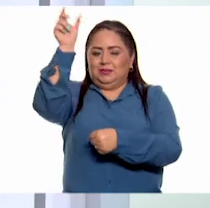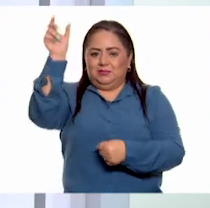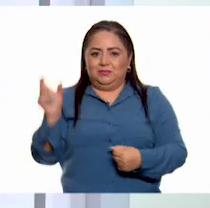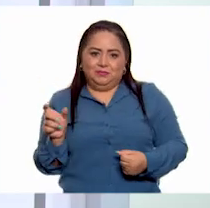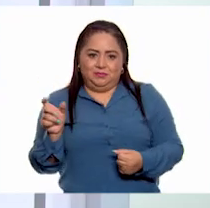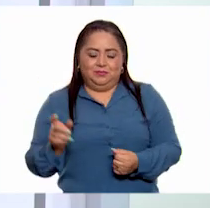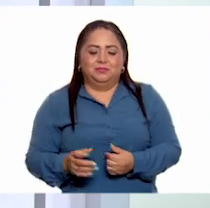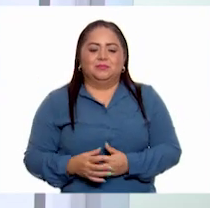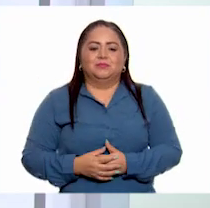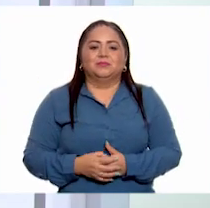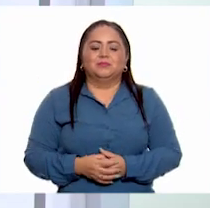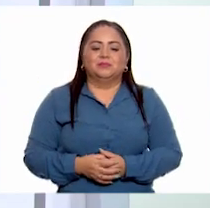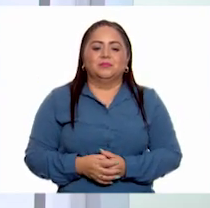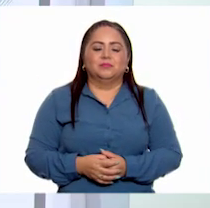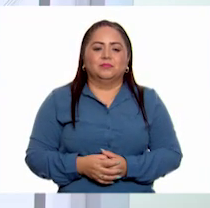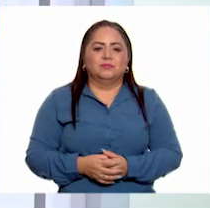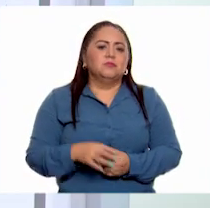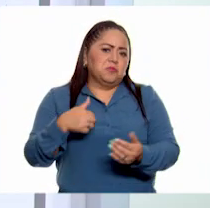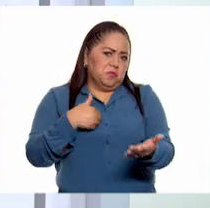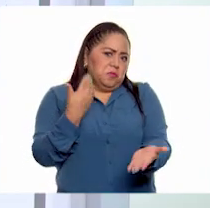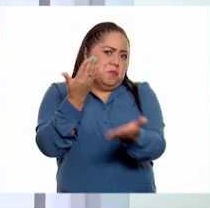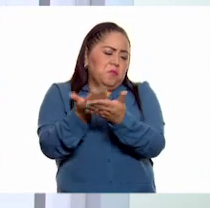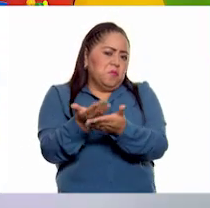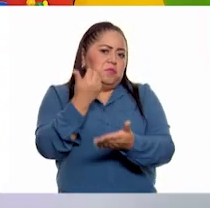de te propongo.